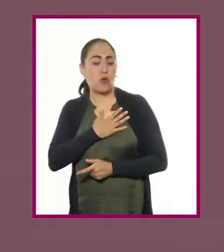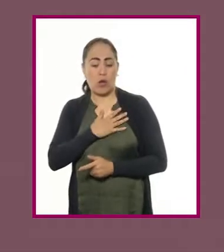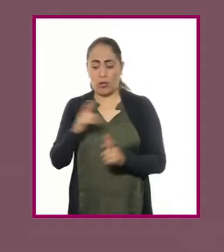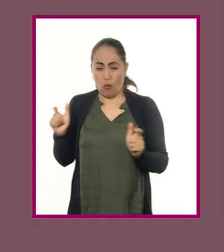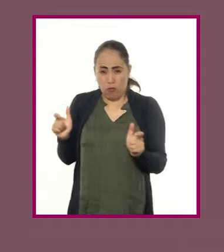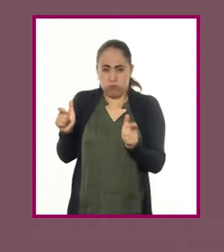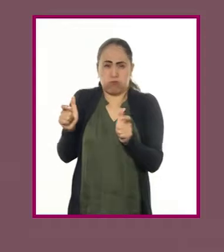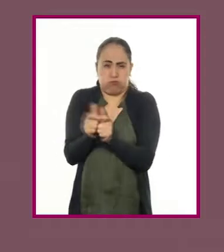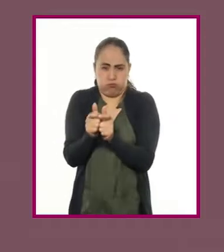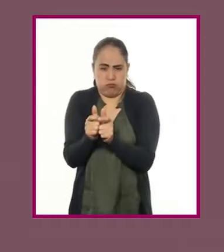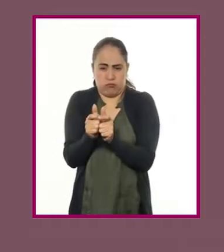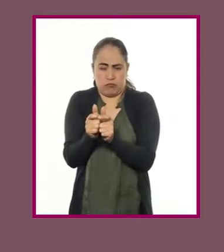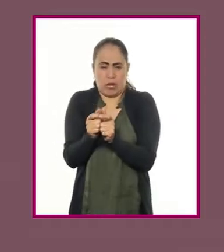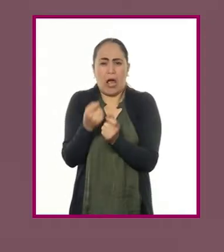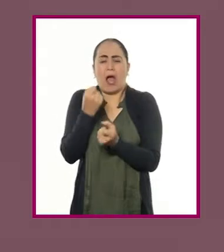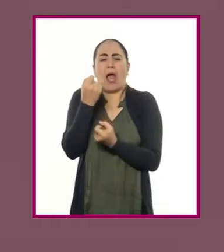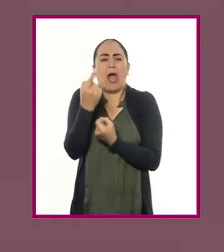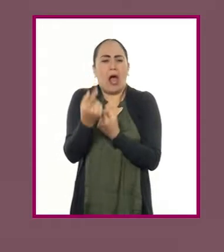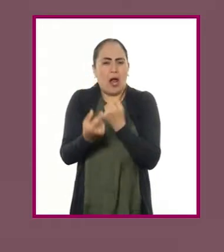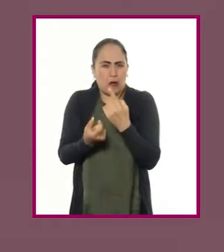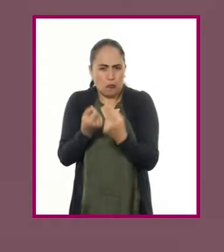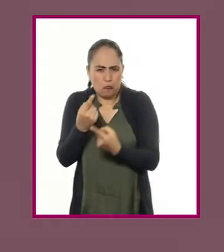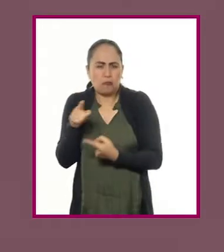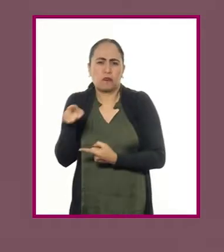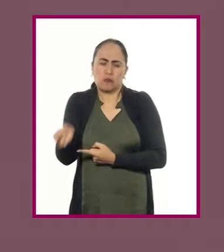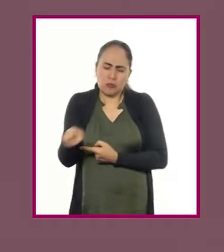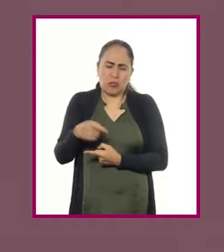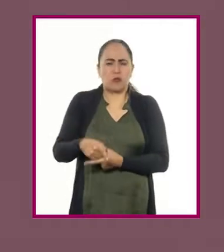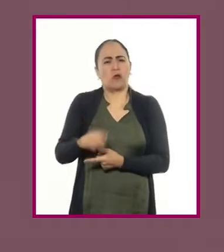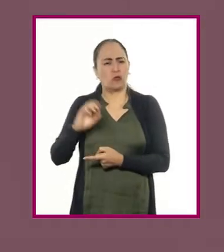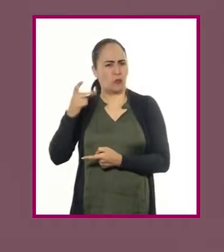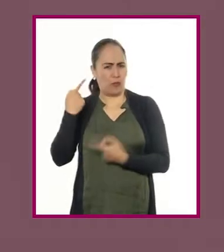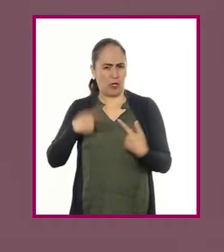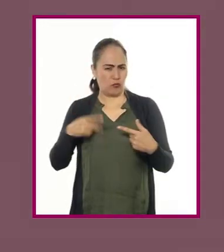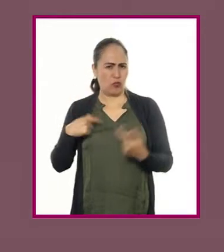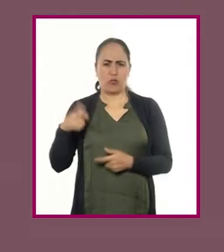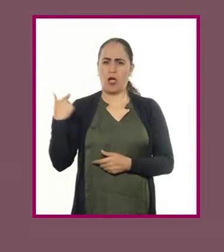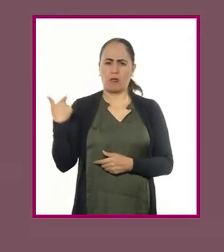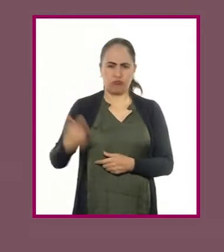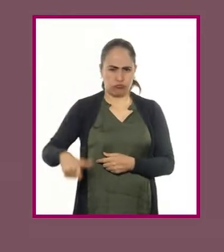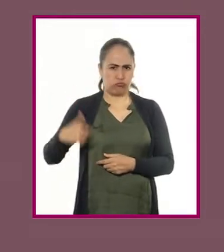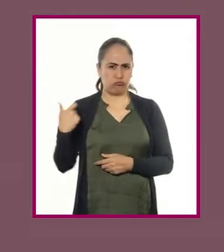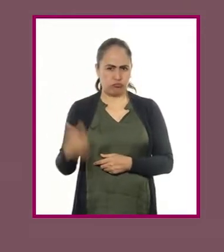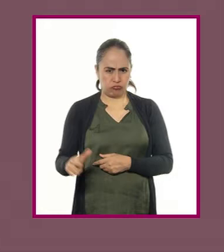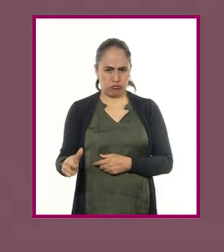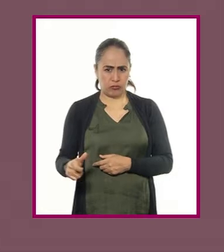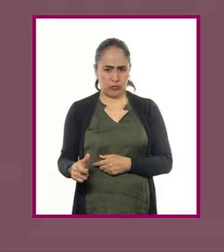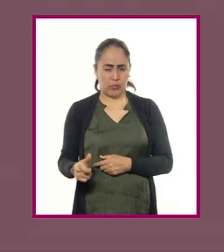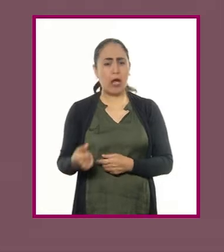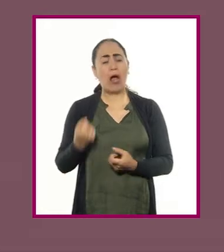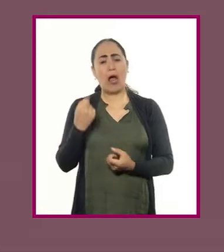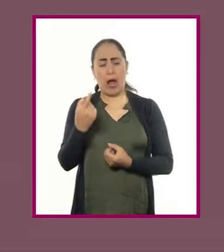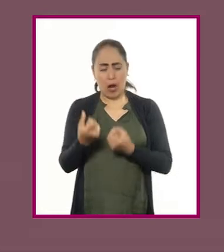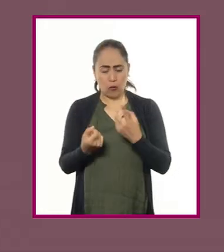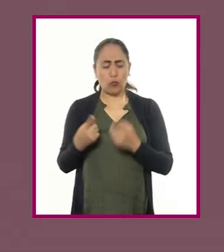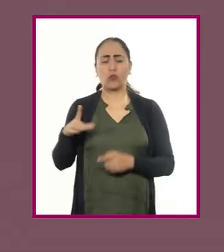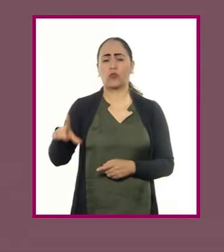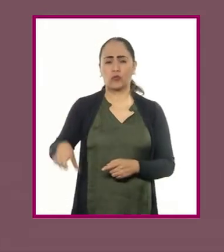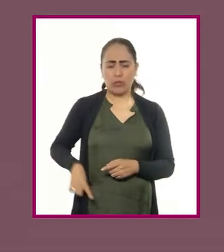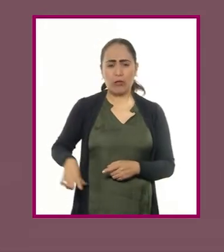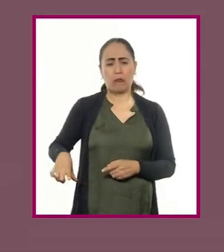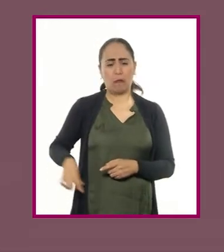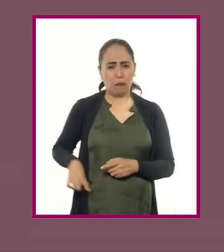reducido. Algunos formaron parte de la nobleza novohispana y unos cuantos desempeñaron cargos importantes